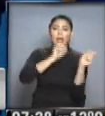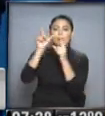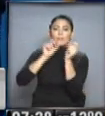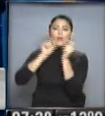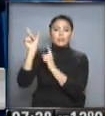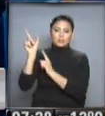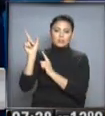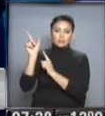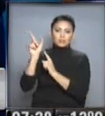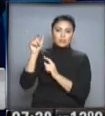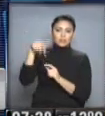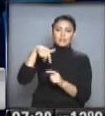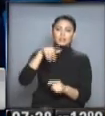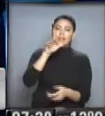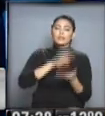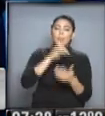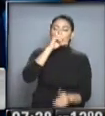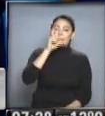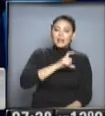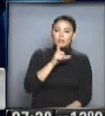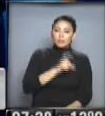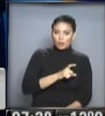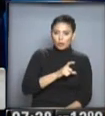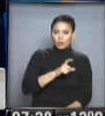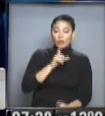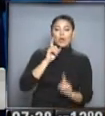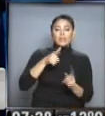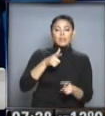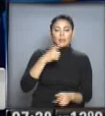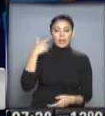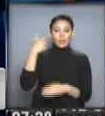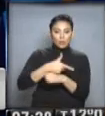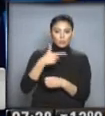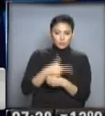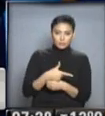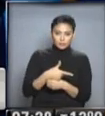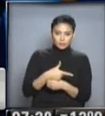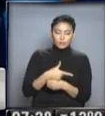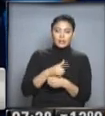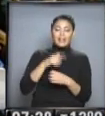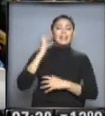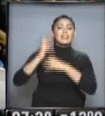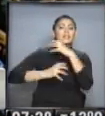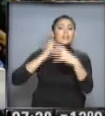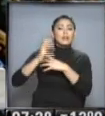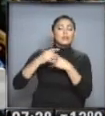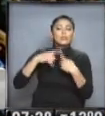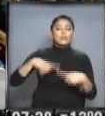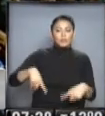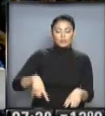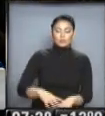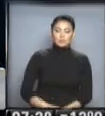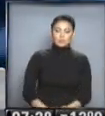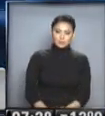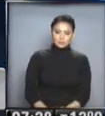neta de nuestros petróleos, tanto petróleo como combustibles, y el desarrollo masivo de los recursos no